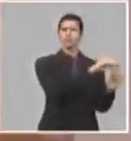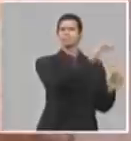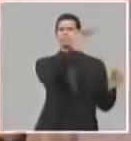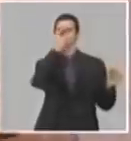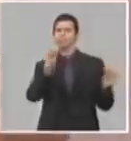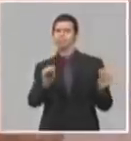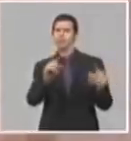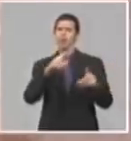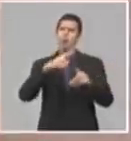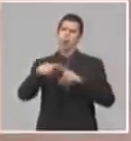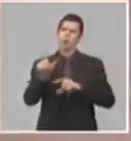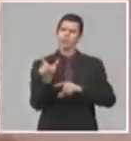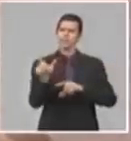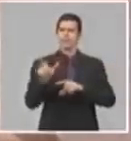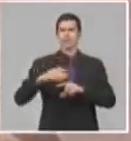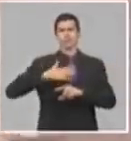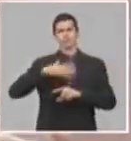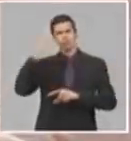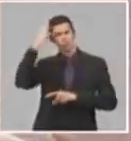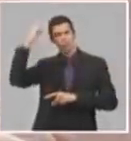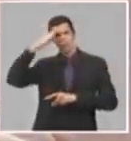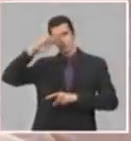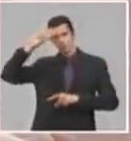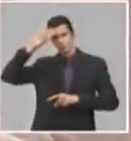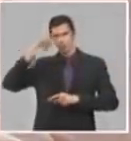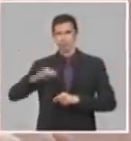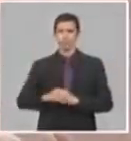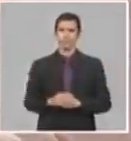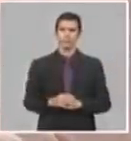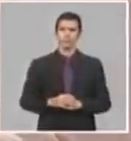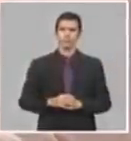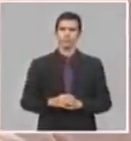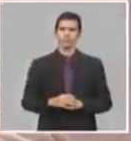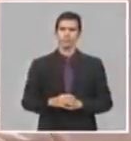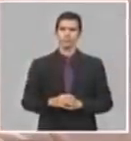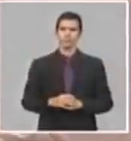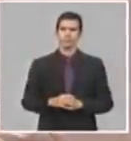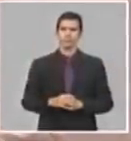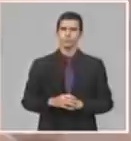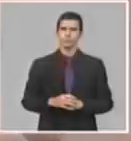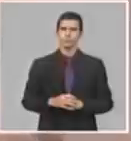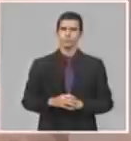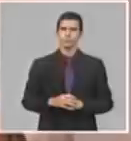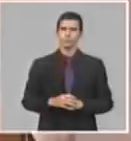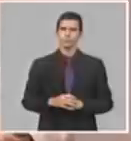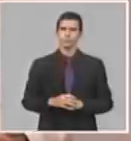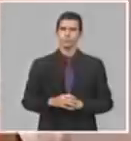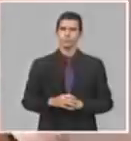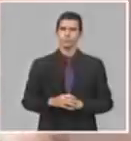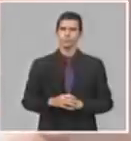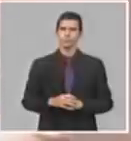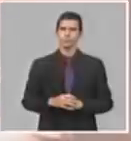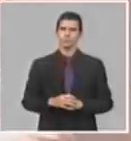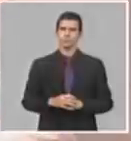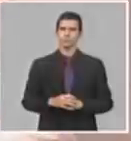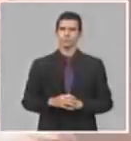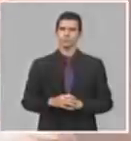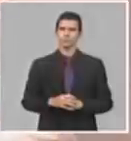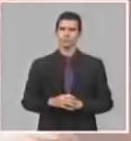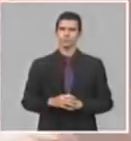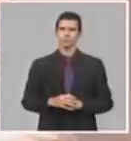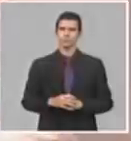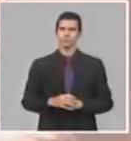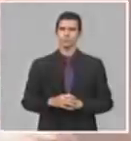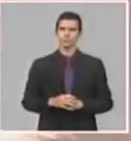recibiste, acordaste un porcentaje que tú vas a retener, o también se pueden alimentar con transferencias